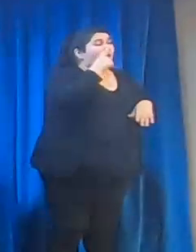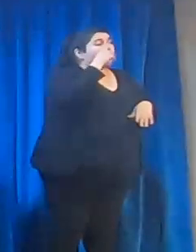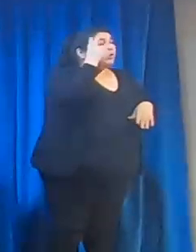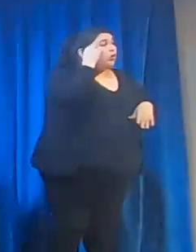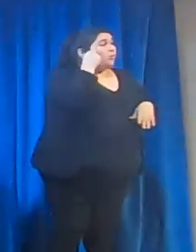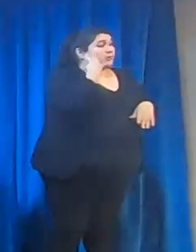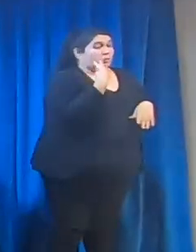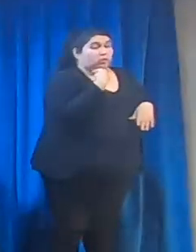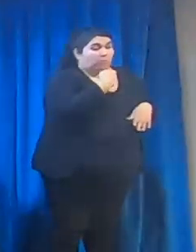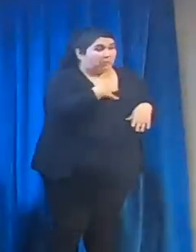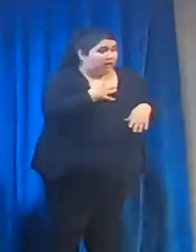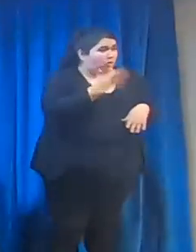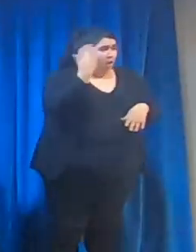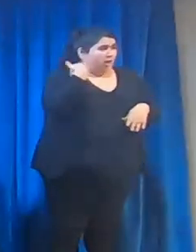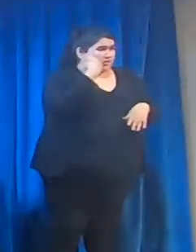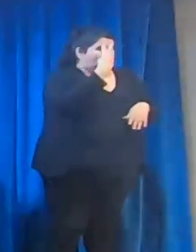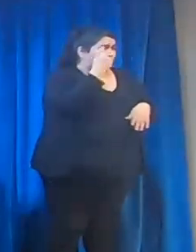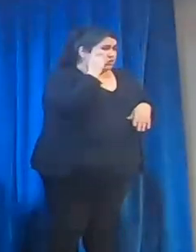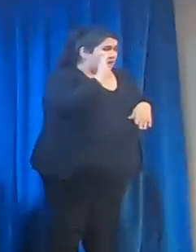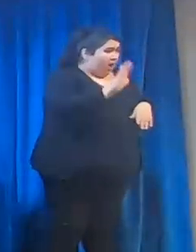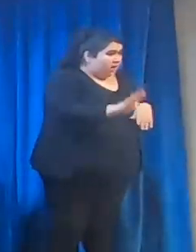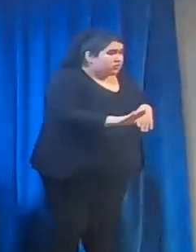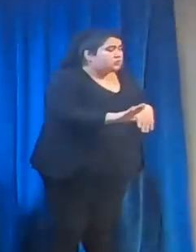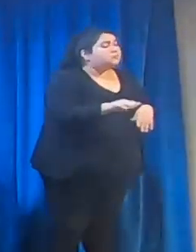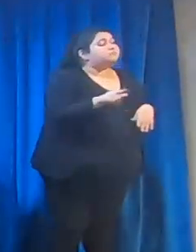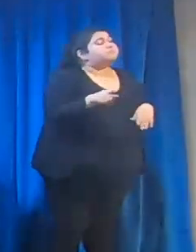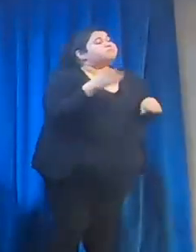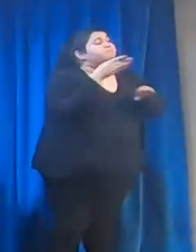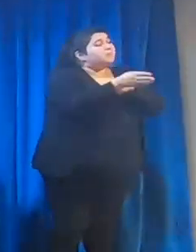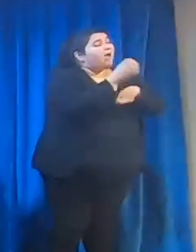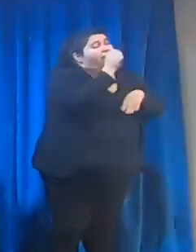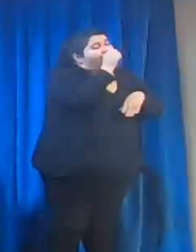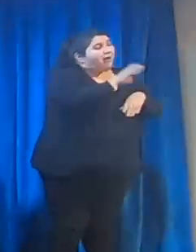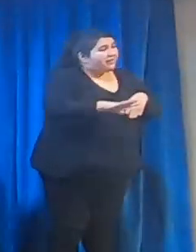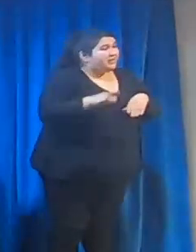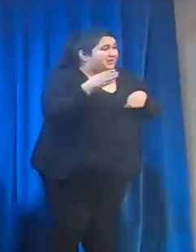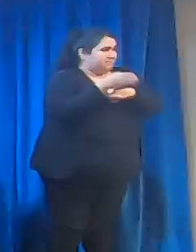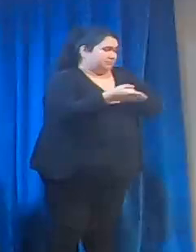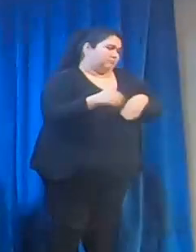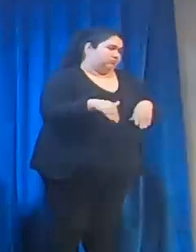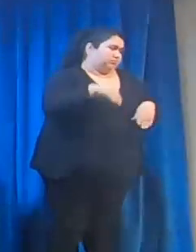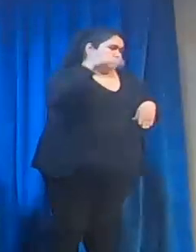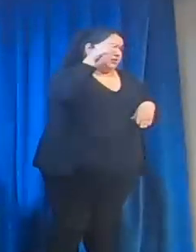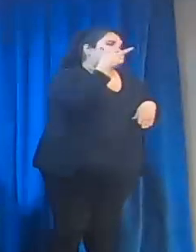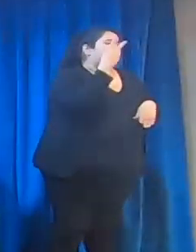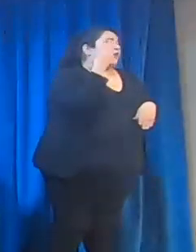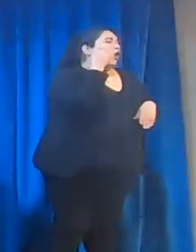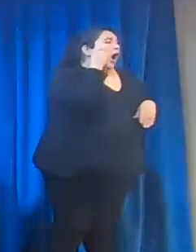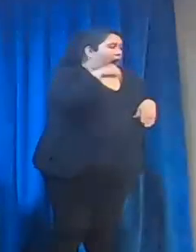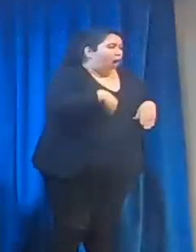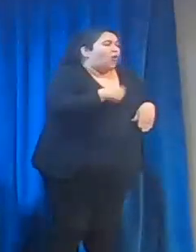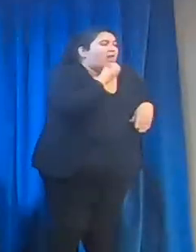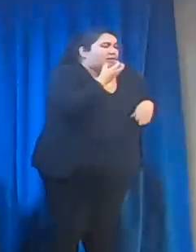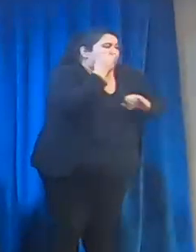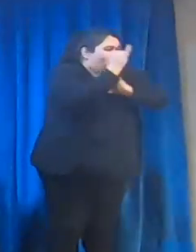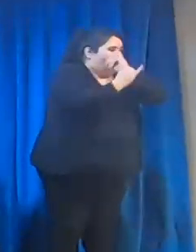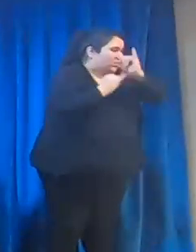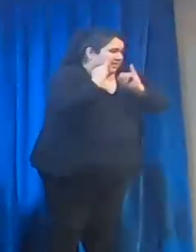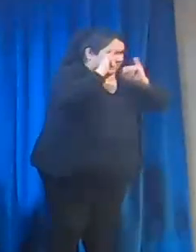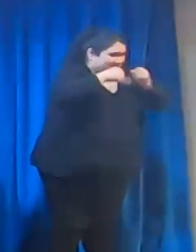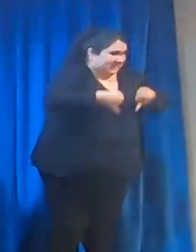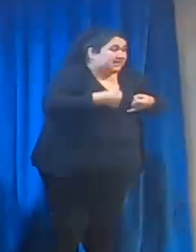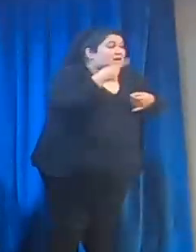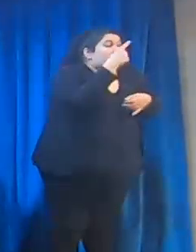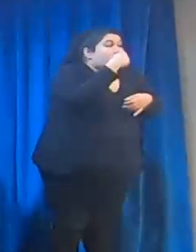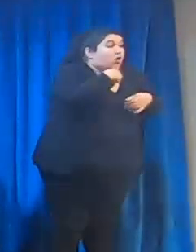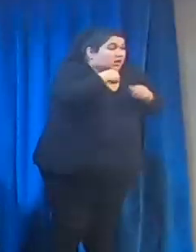mi hija, que en ese momento tenía 2 años, iba al jardín de infantes, ahora tiene 32, me deja contar todo, pero me dijo, si